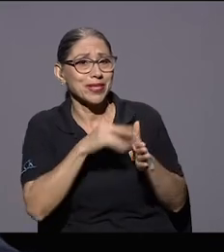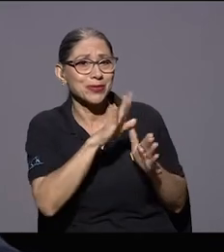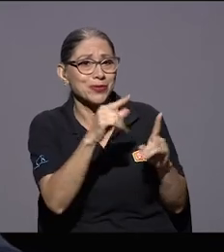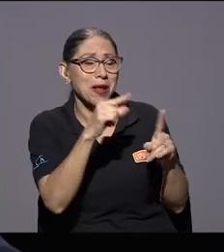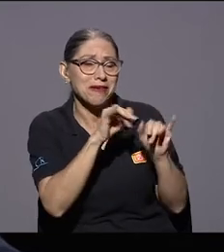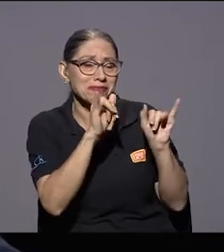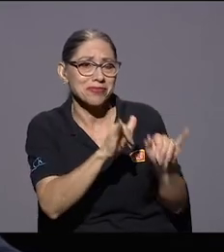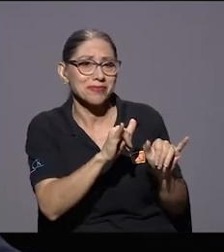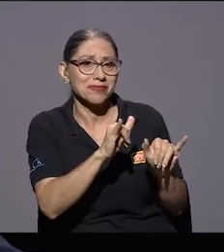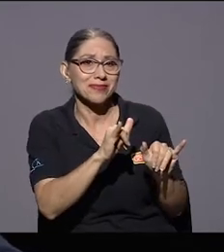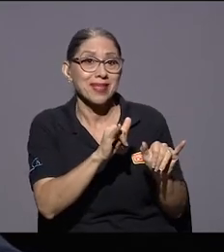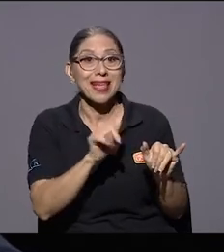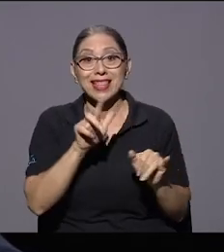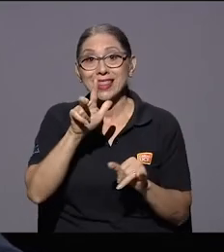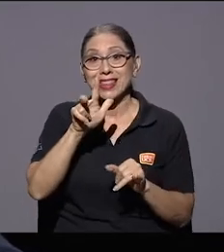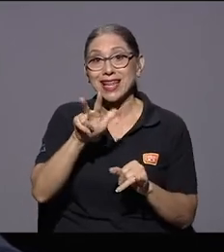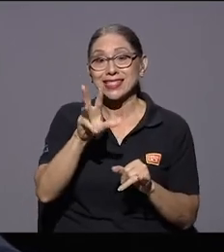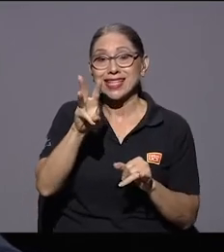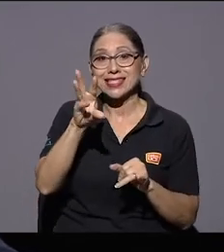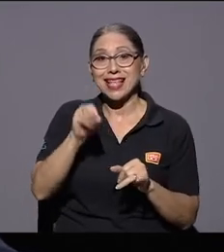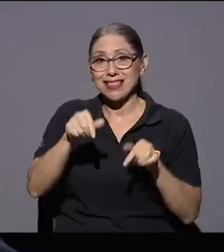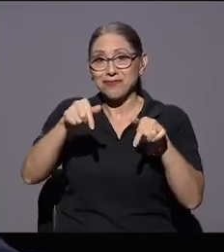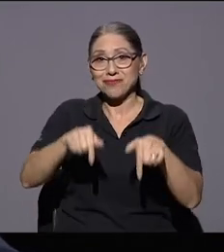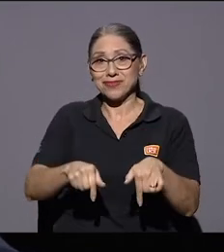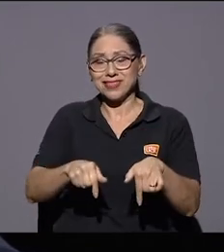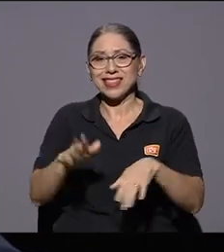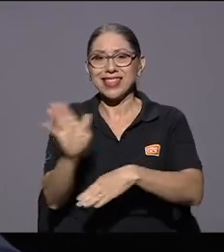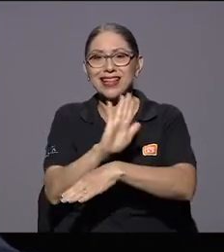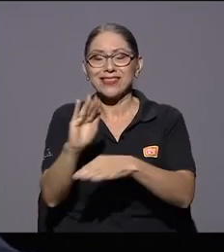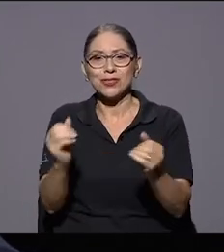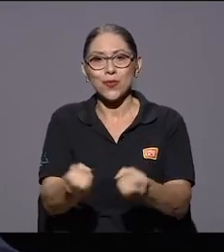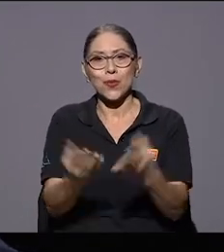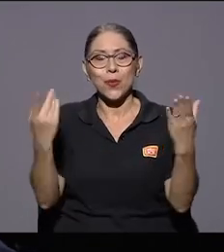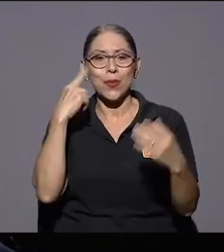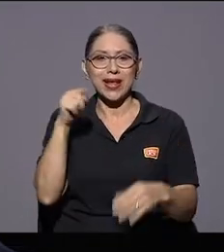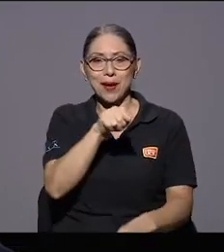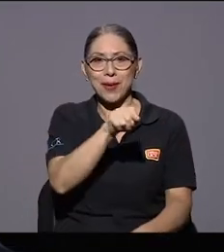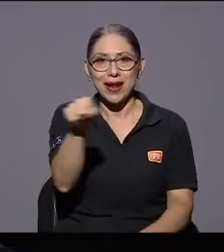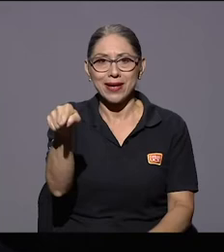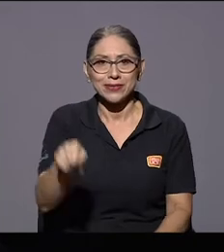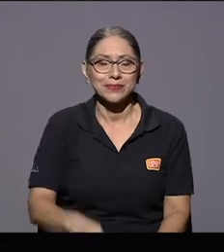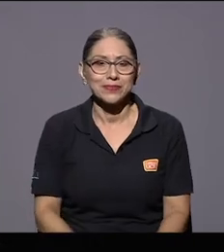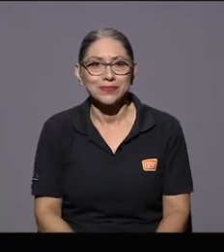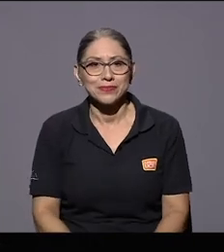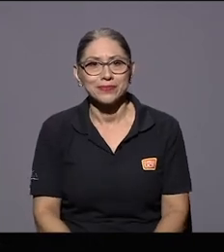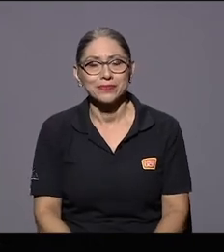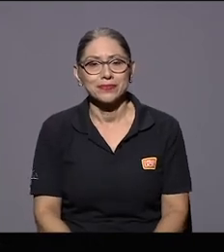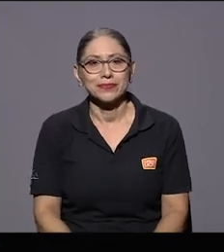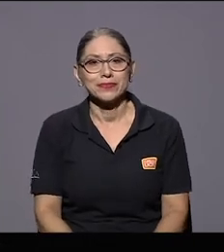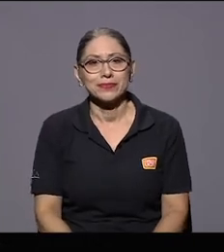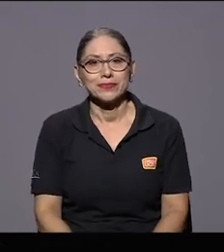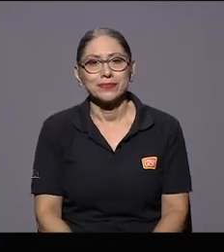más. Estamos en 360, acá donde hacemos para ustedes televisión pública.